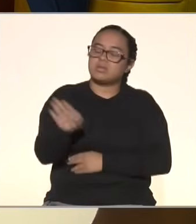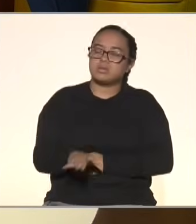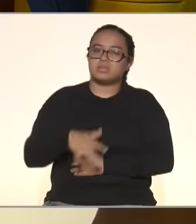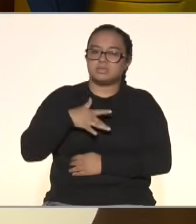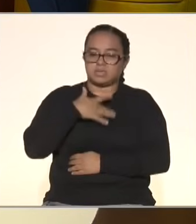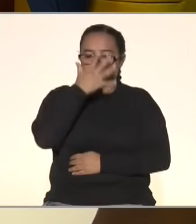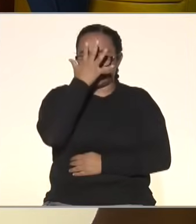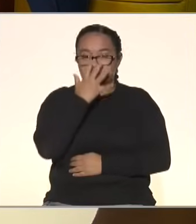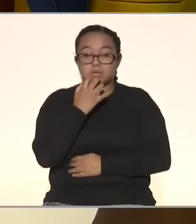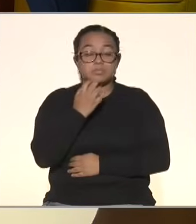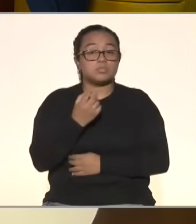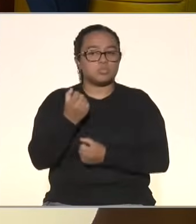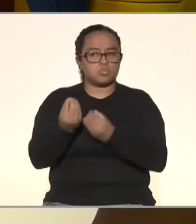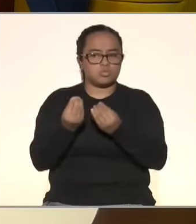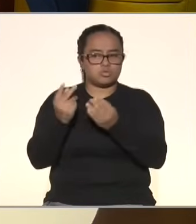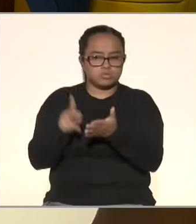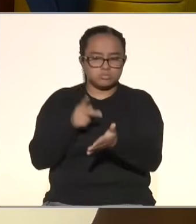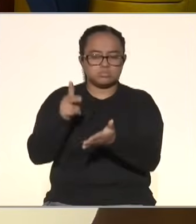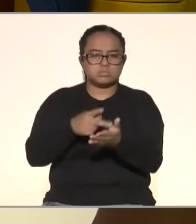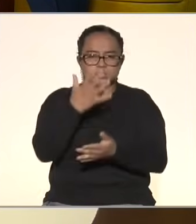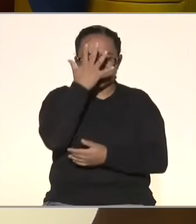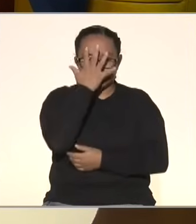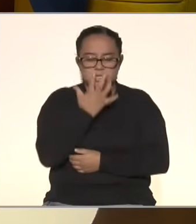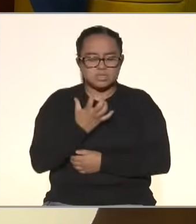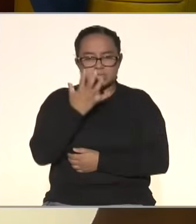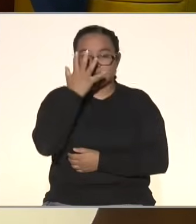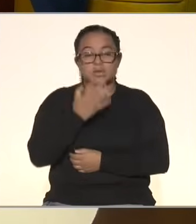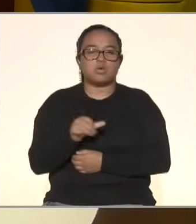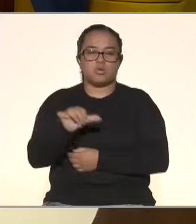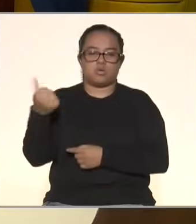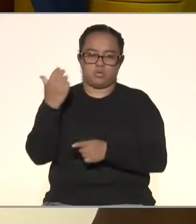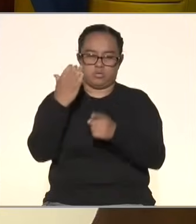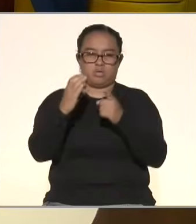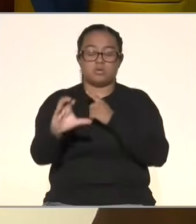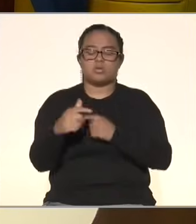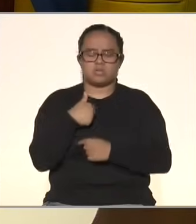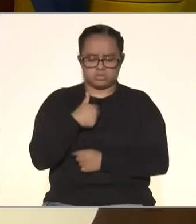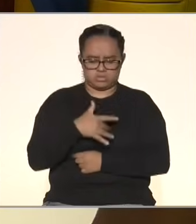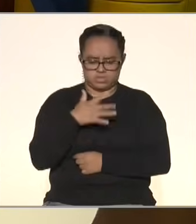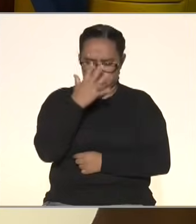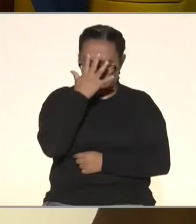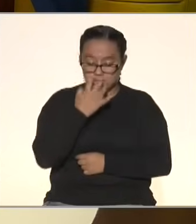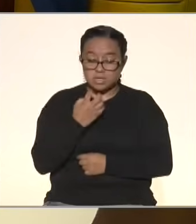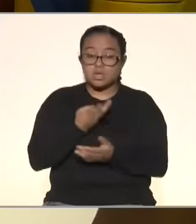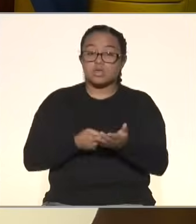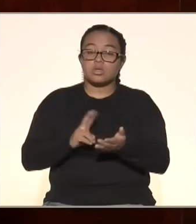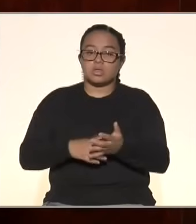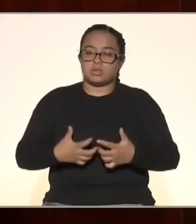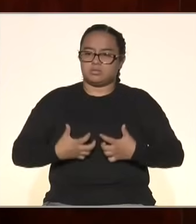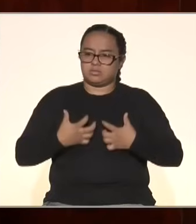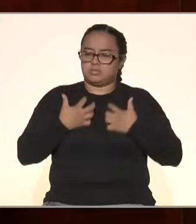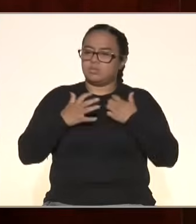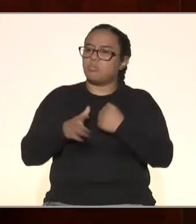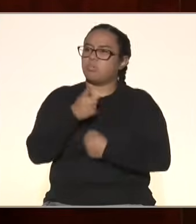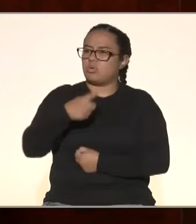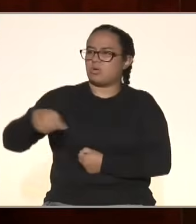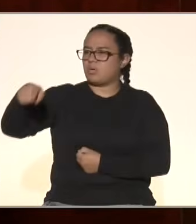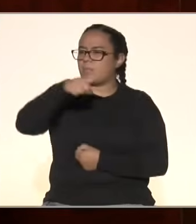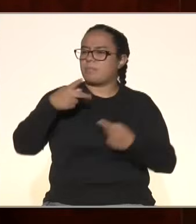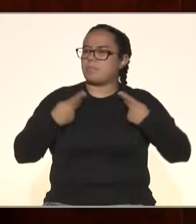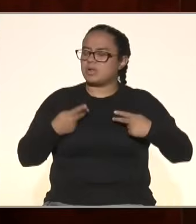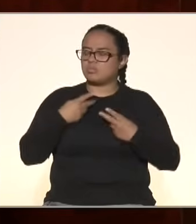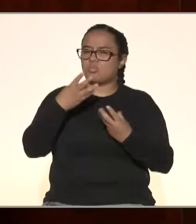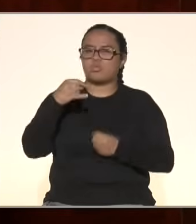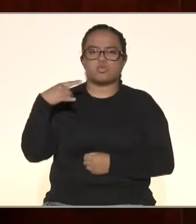la tristeza. Marcela Luna dice que le causa también, aparte de tristeza, enojo por ver tanta hipocresía de